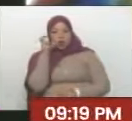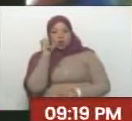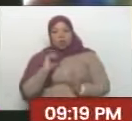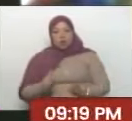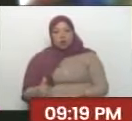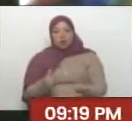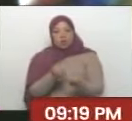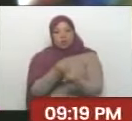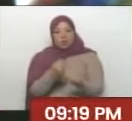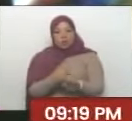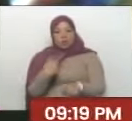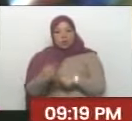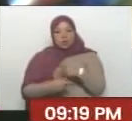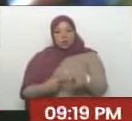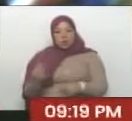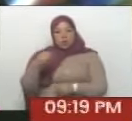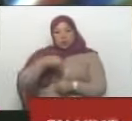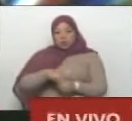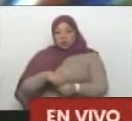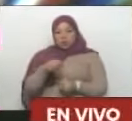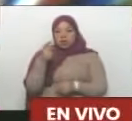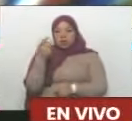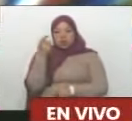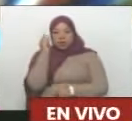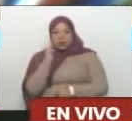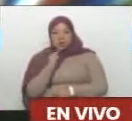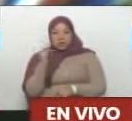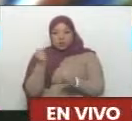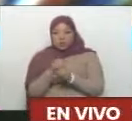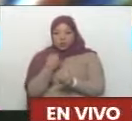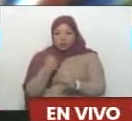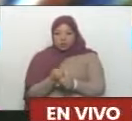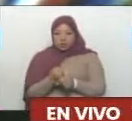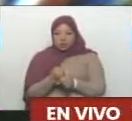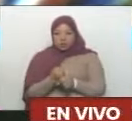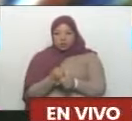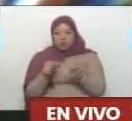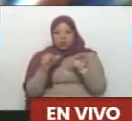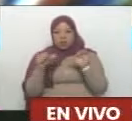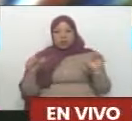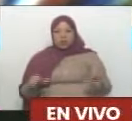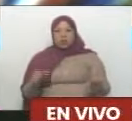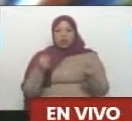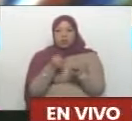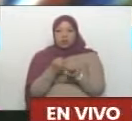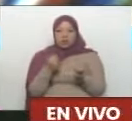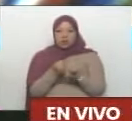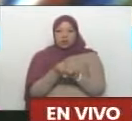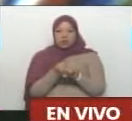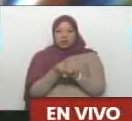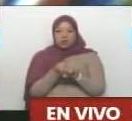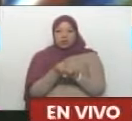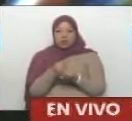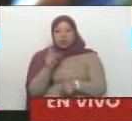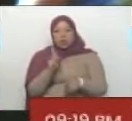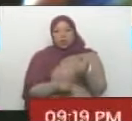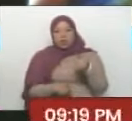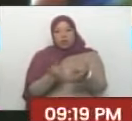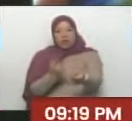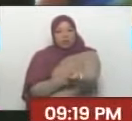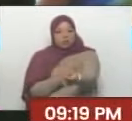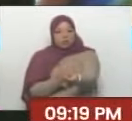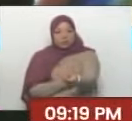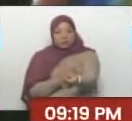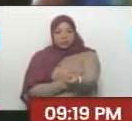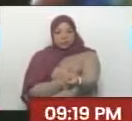comienzo del programa, usted citaba a Simón Rodríguez, citaba a usted, alguien que fue hermano mío